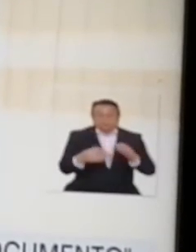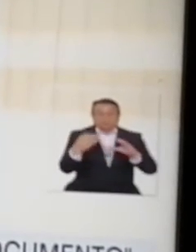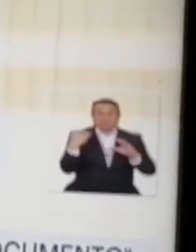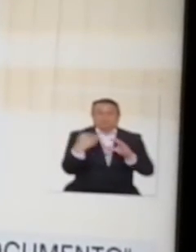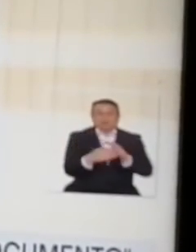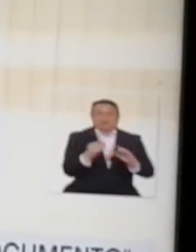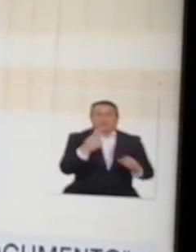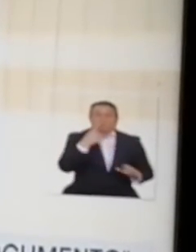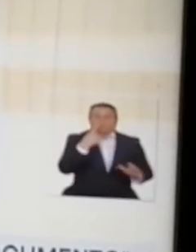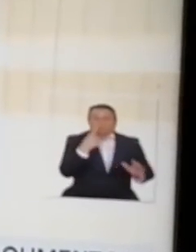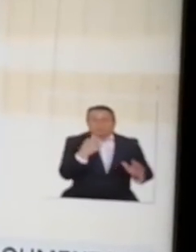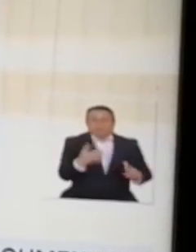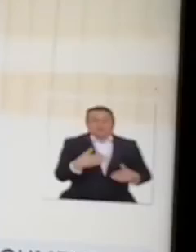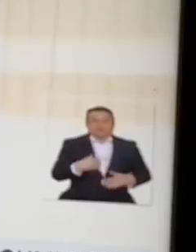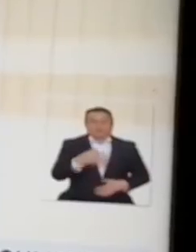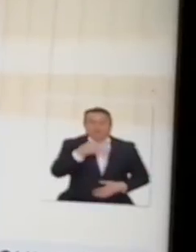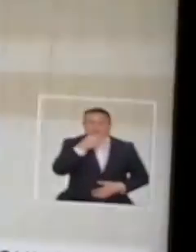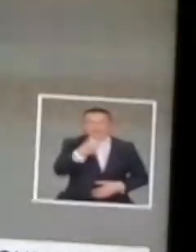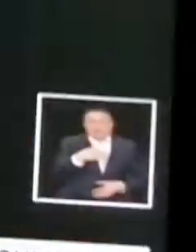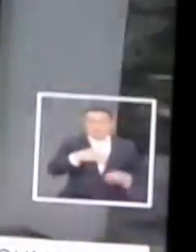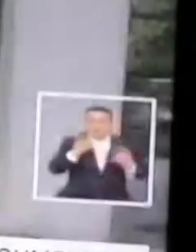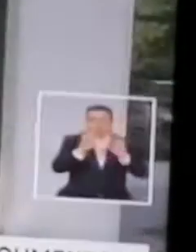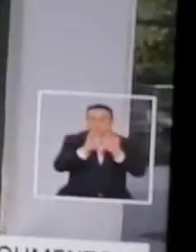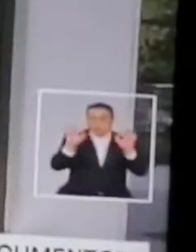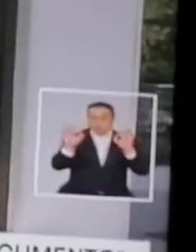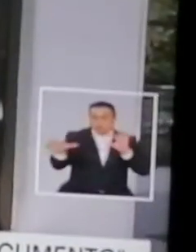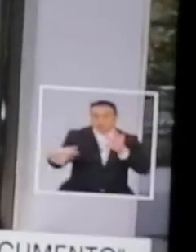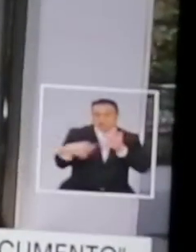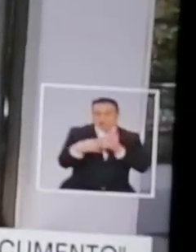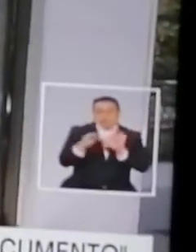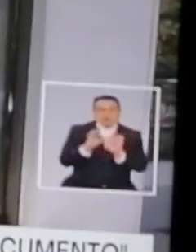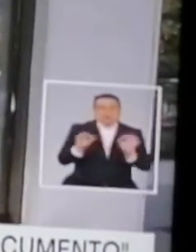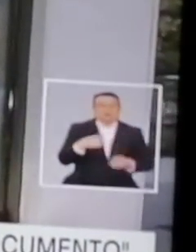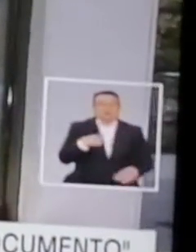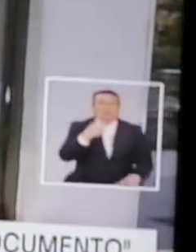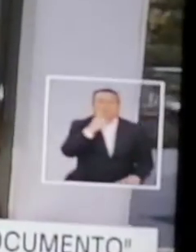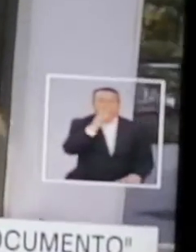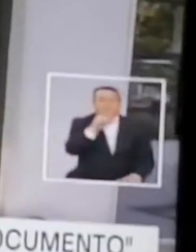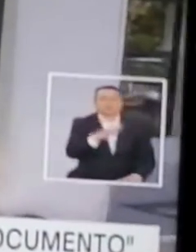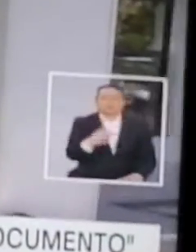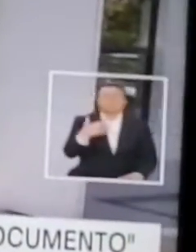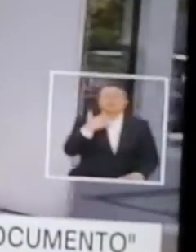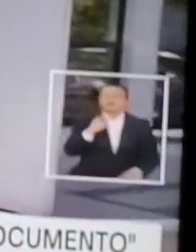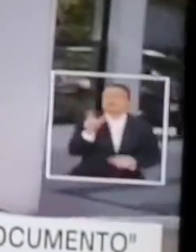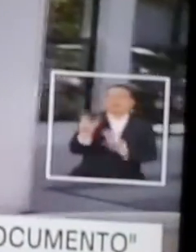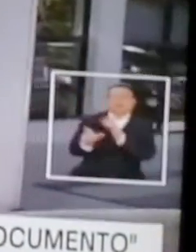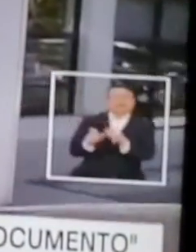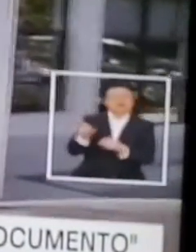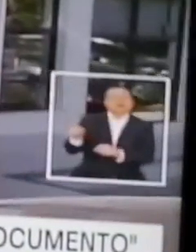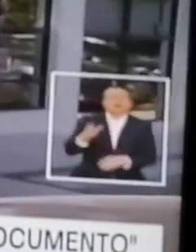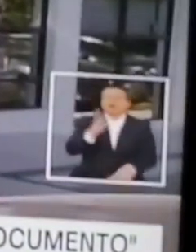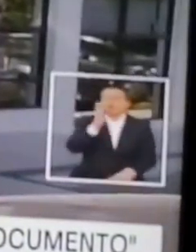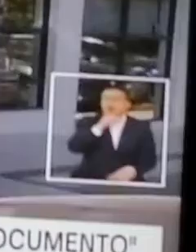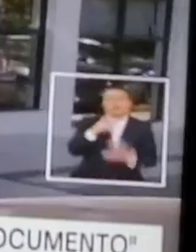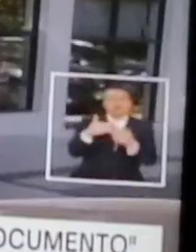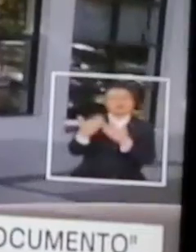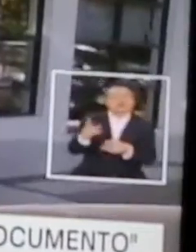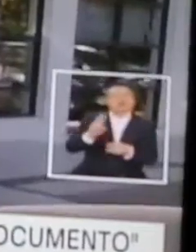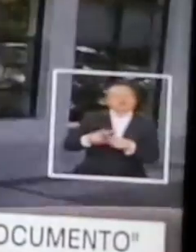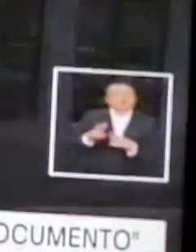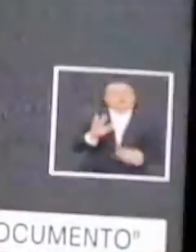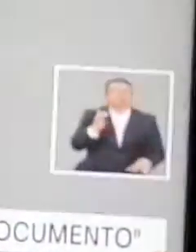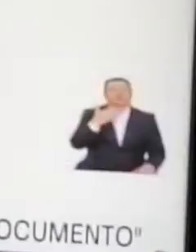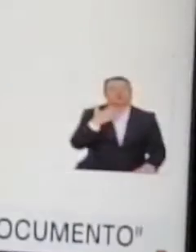porque, como te digo, no tenemos ninguna relación. Le preguntamos por qué estas pacientes no han tenido solución.